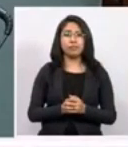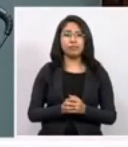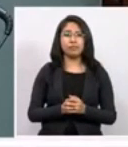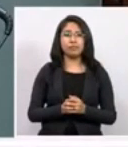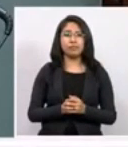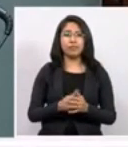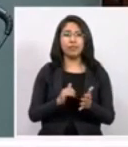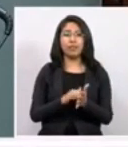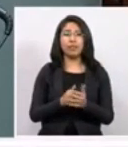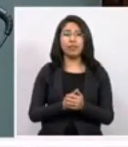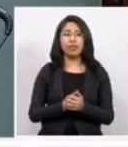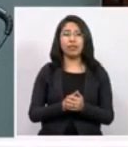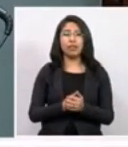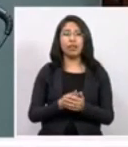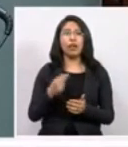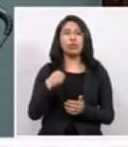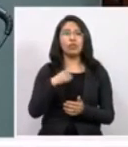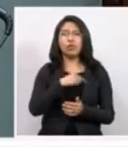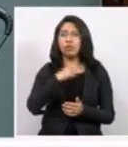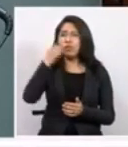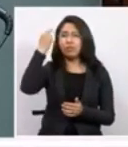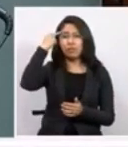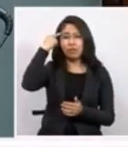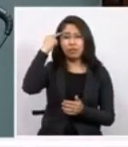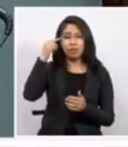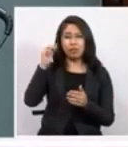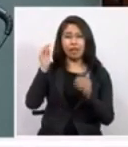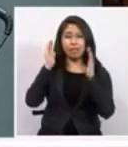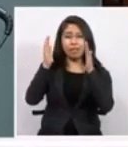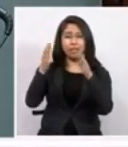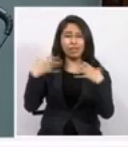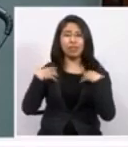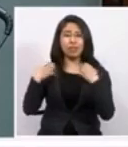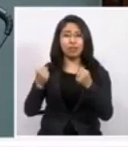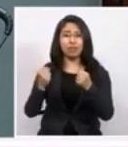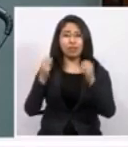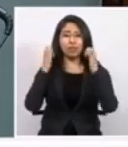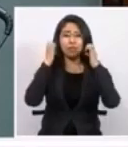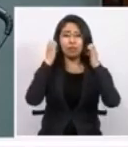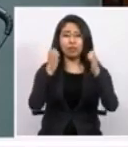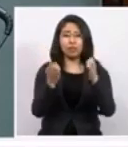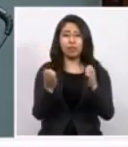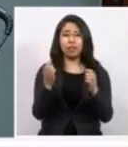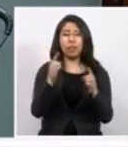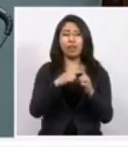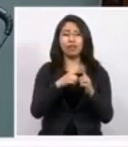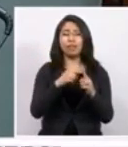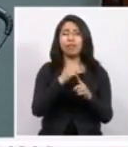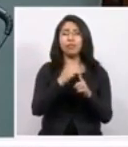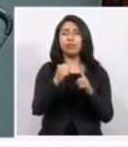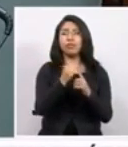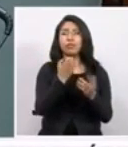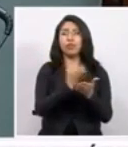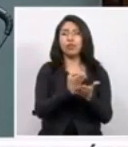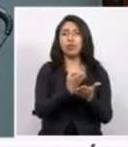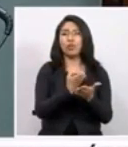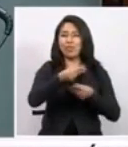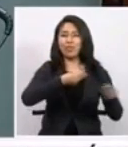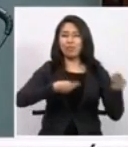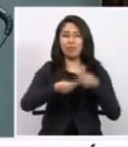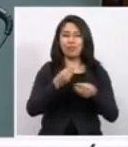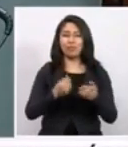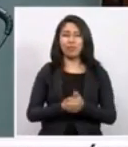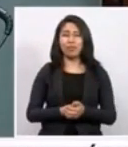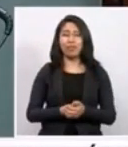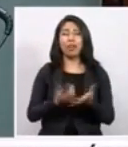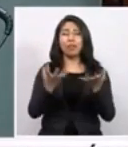que considere todos los ámbitos de la vida, desde la salud, la educación hasta la económica comercial. Reivindicamos